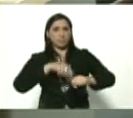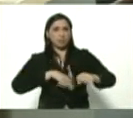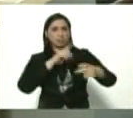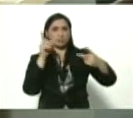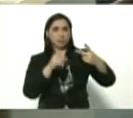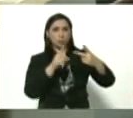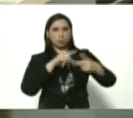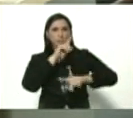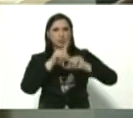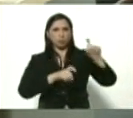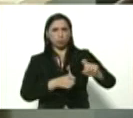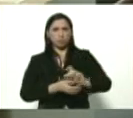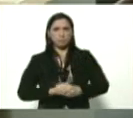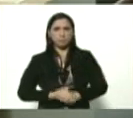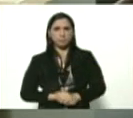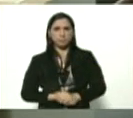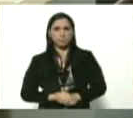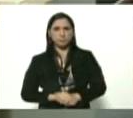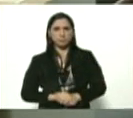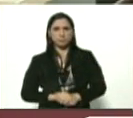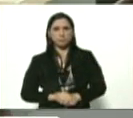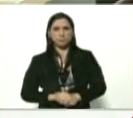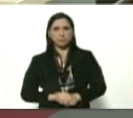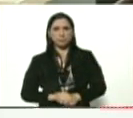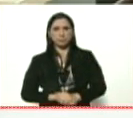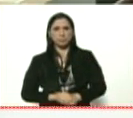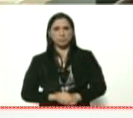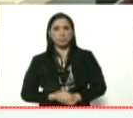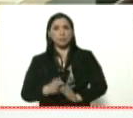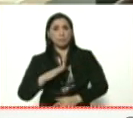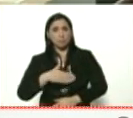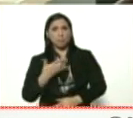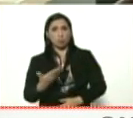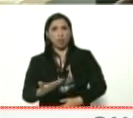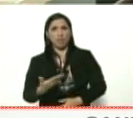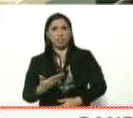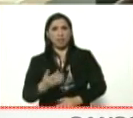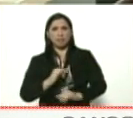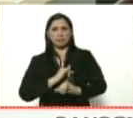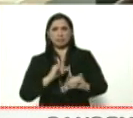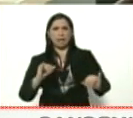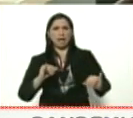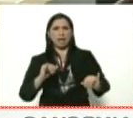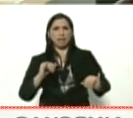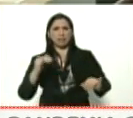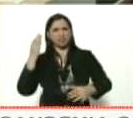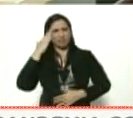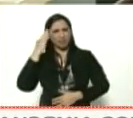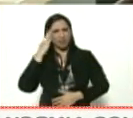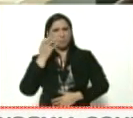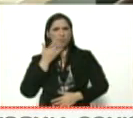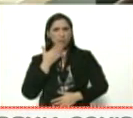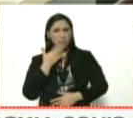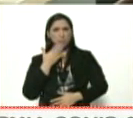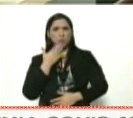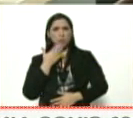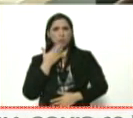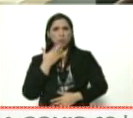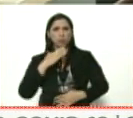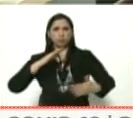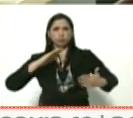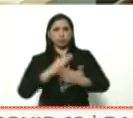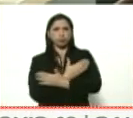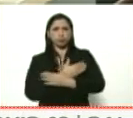segunda interrogante tiene que ver con que si se puede dar por sentado ya que con la desarticulación de